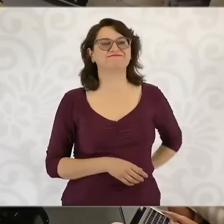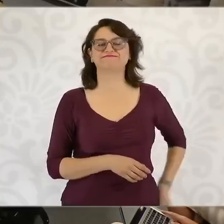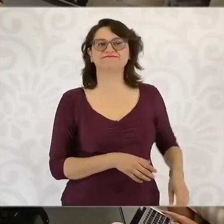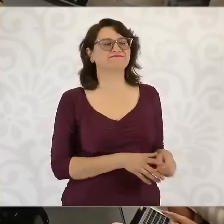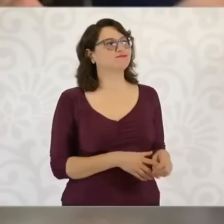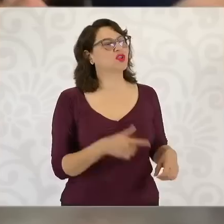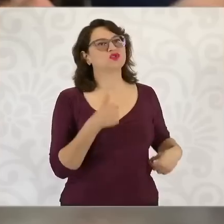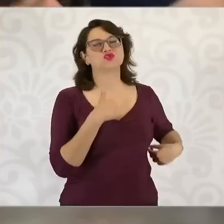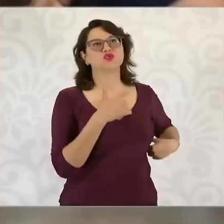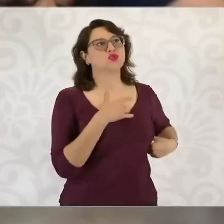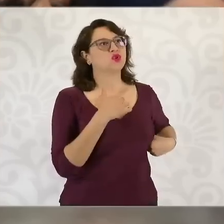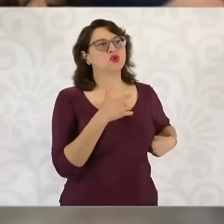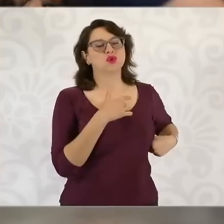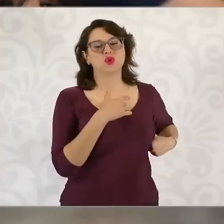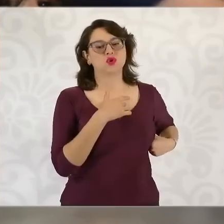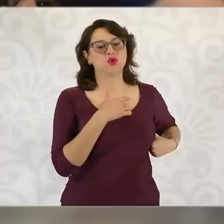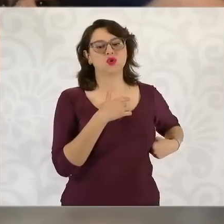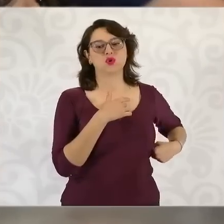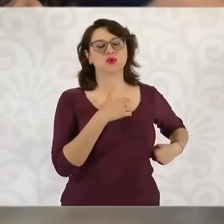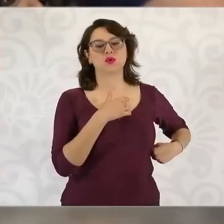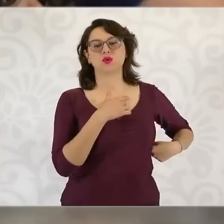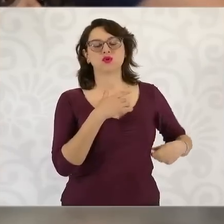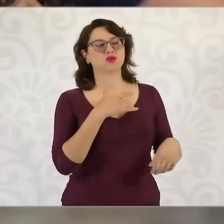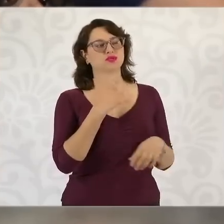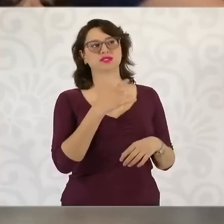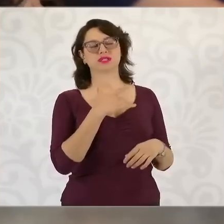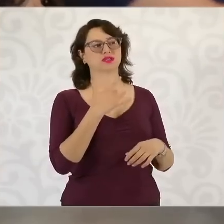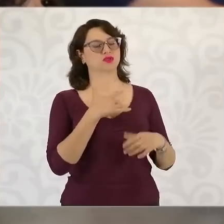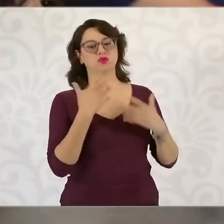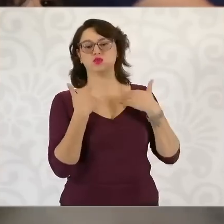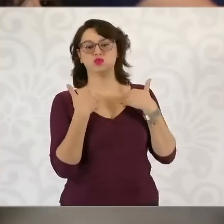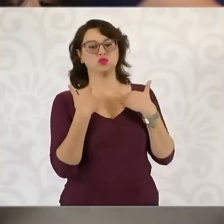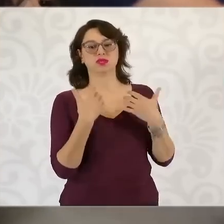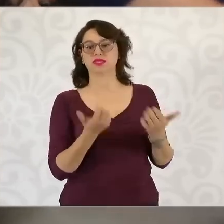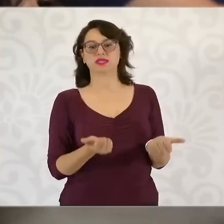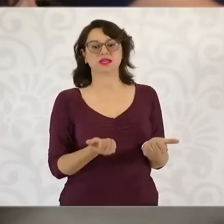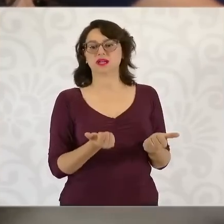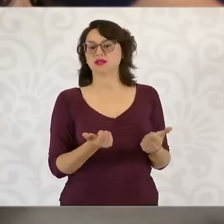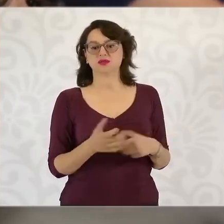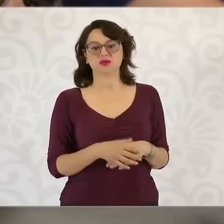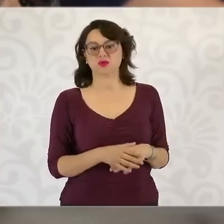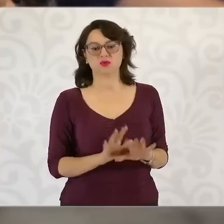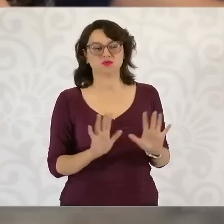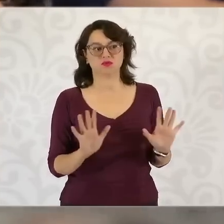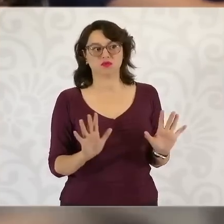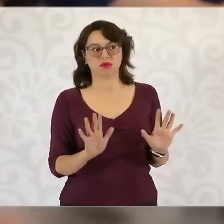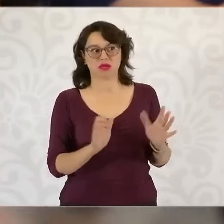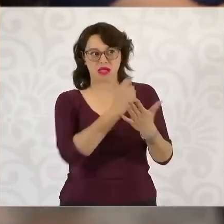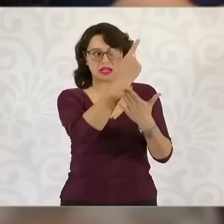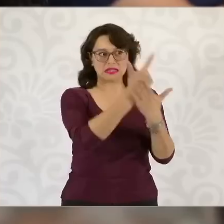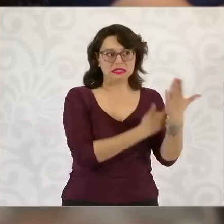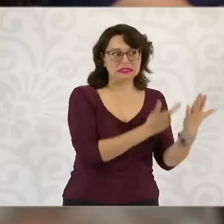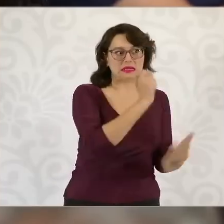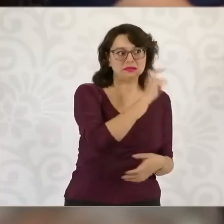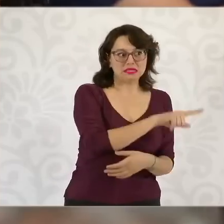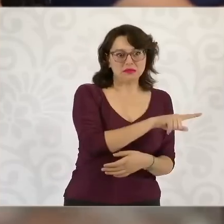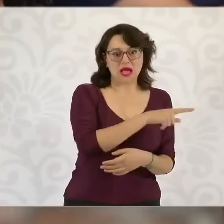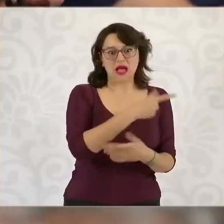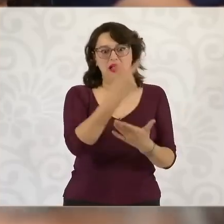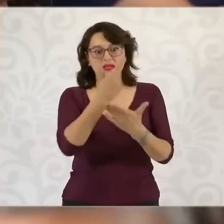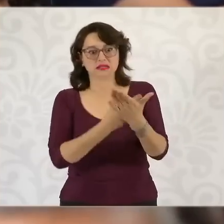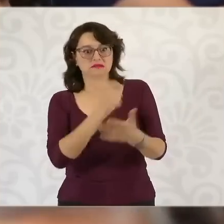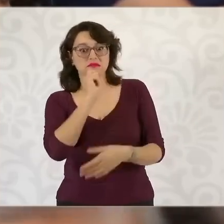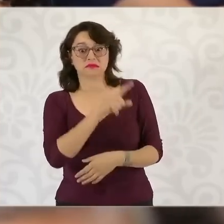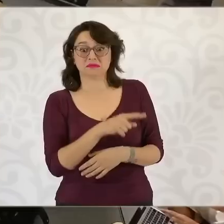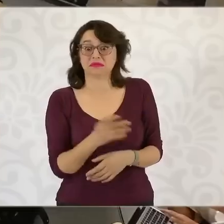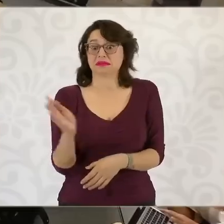más no quedando claro si es el mismo universo del cual nos habla el secretario. Insisto en eso. Puede